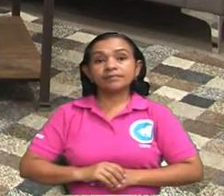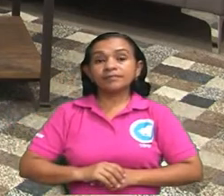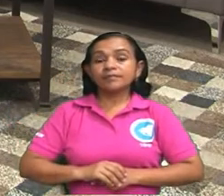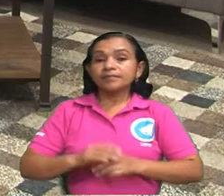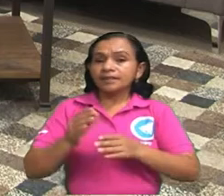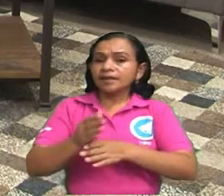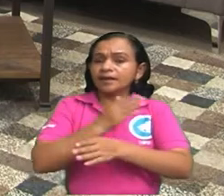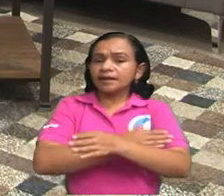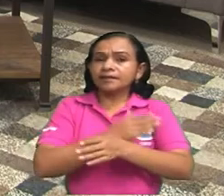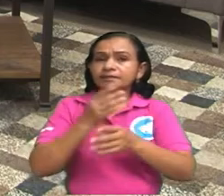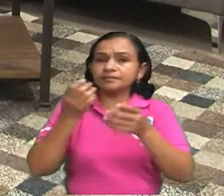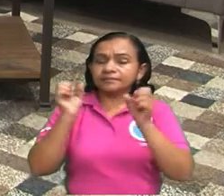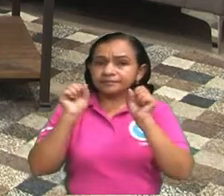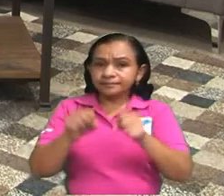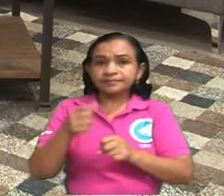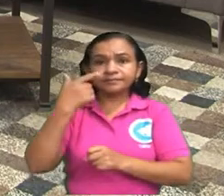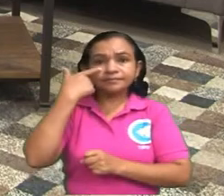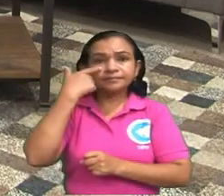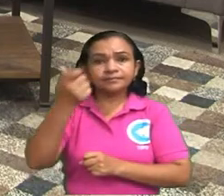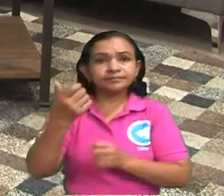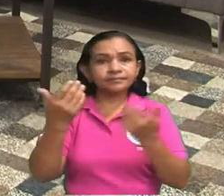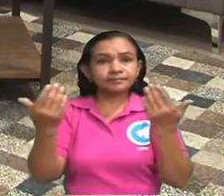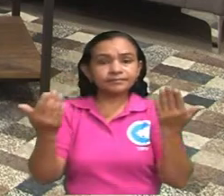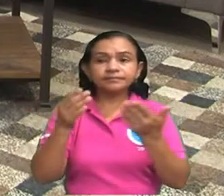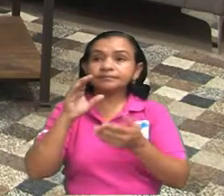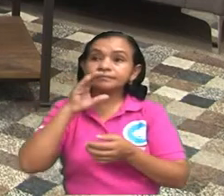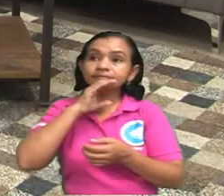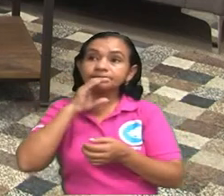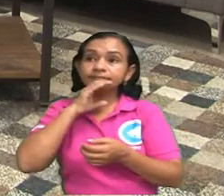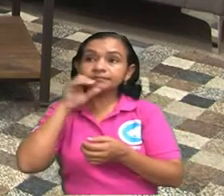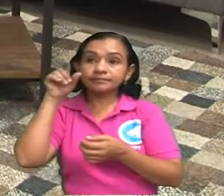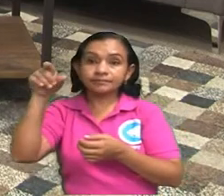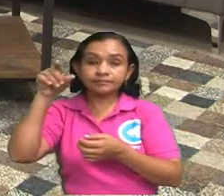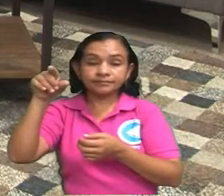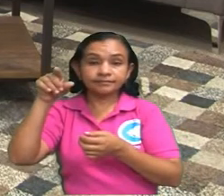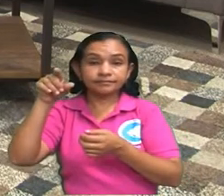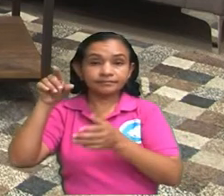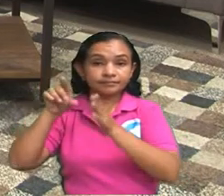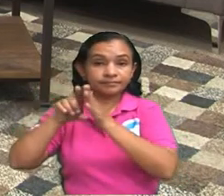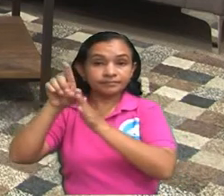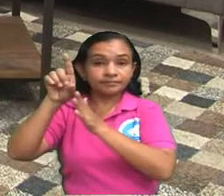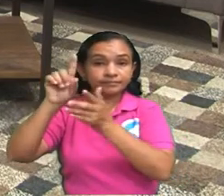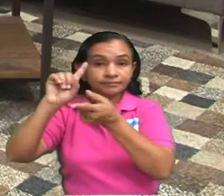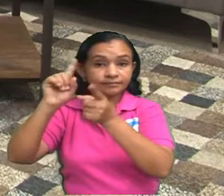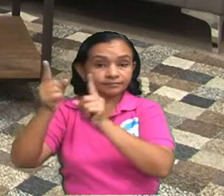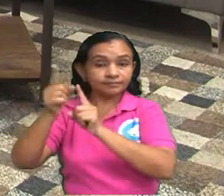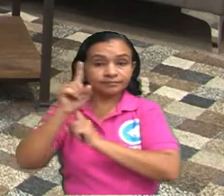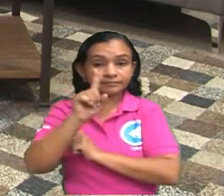que reconocer es que la Revolución Cubana, desde 1959,